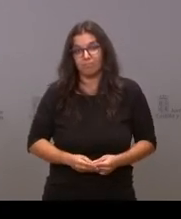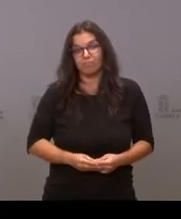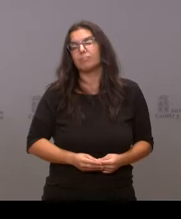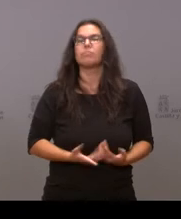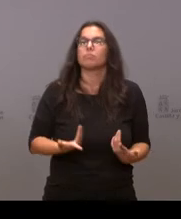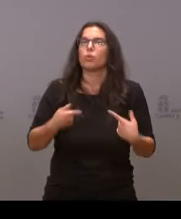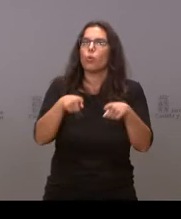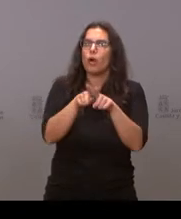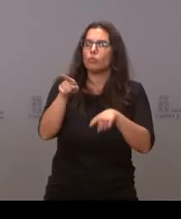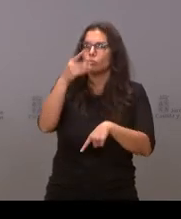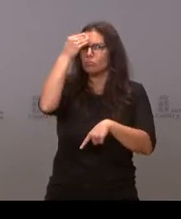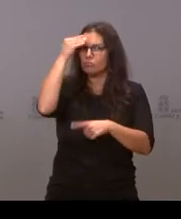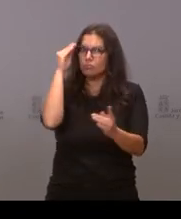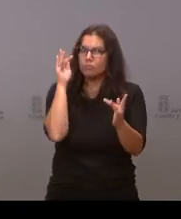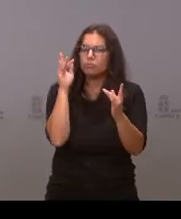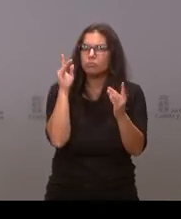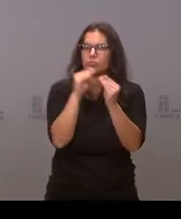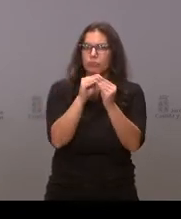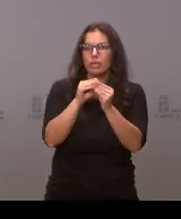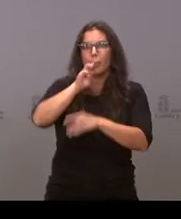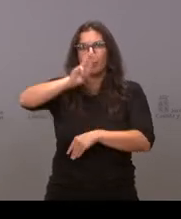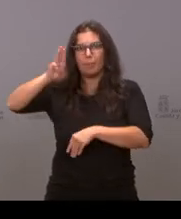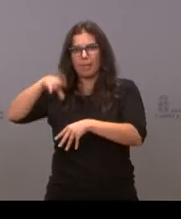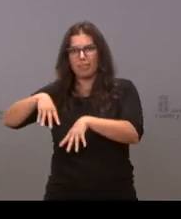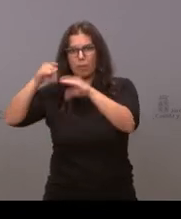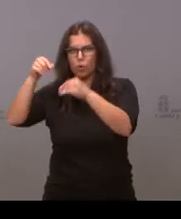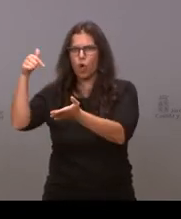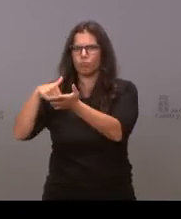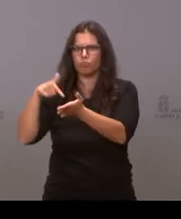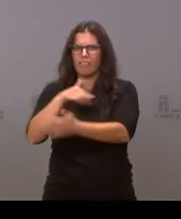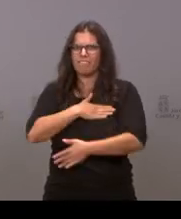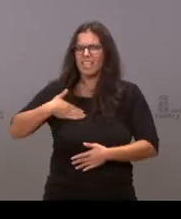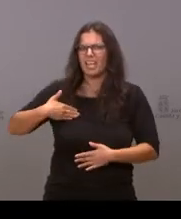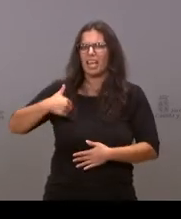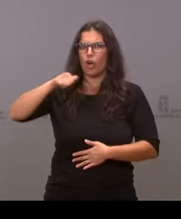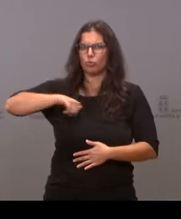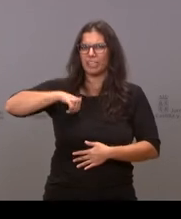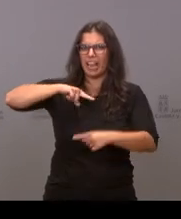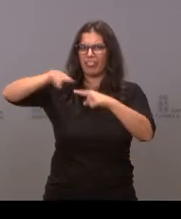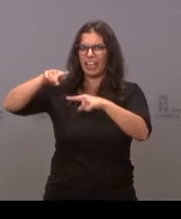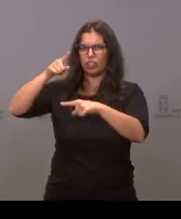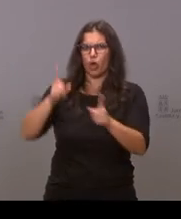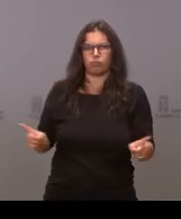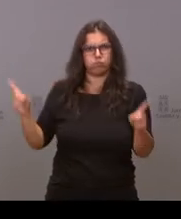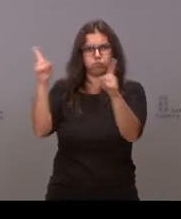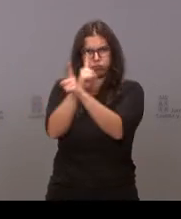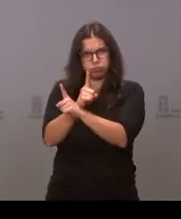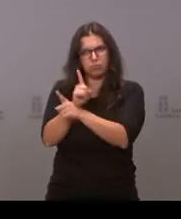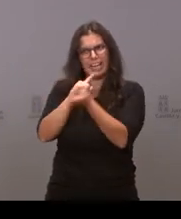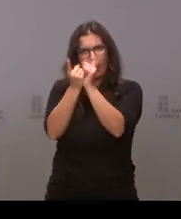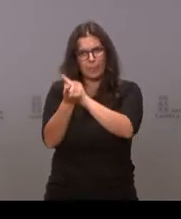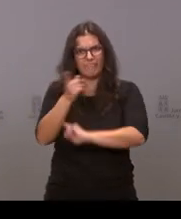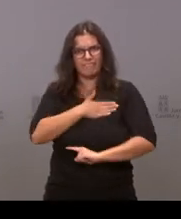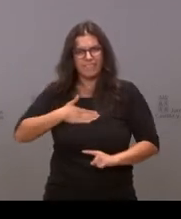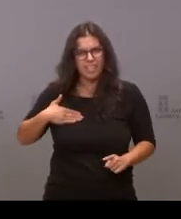en todo caso está de acuerdo con la exigencia del pp de burgos de que cambie la dirección de lugo bueno yo creo que lo que planteaba el otro día el